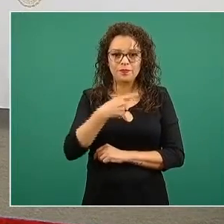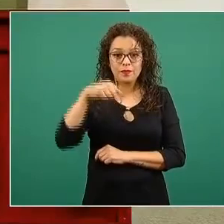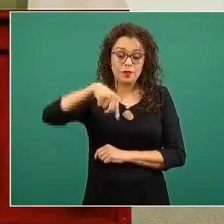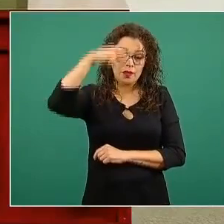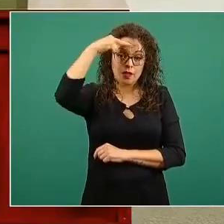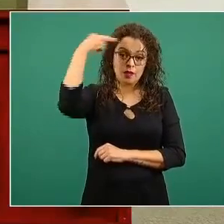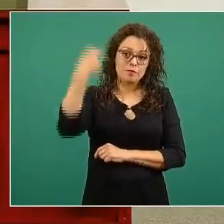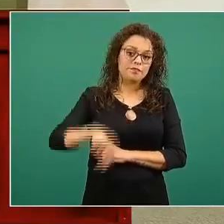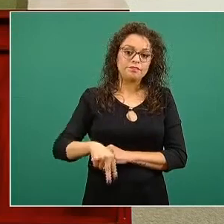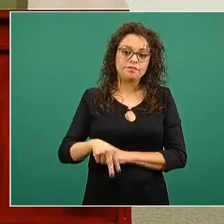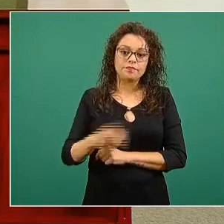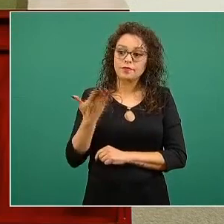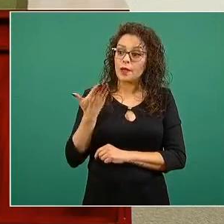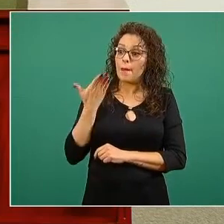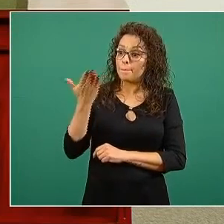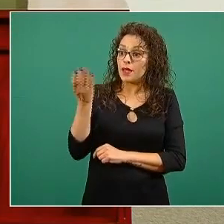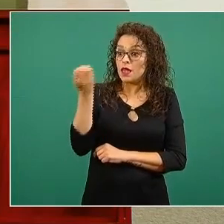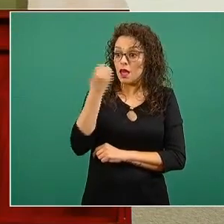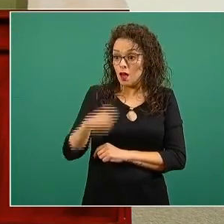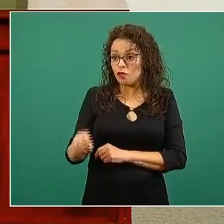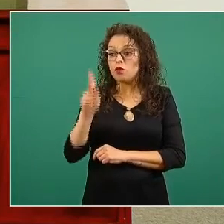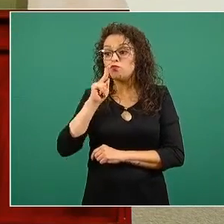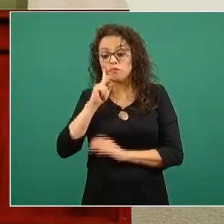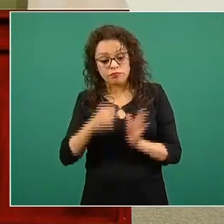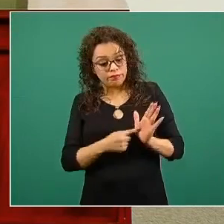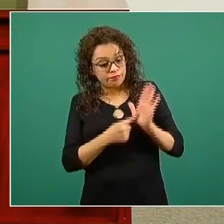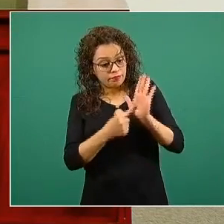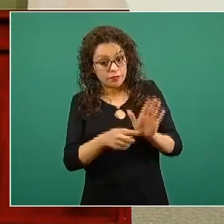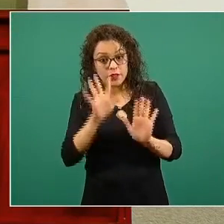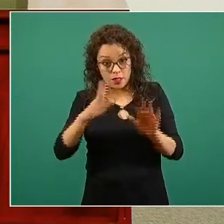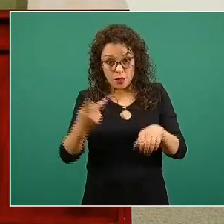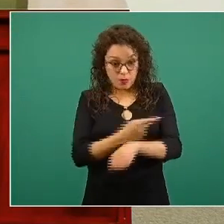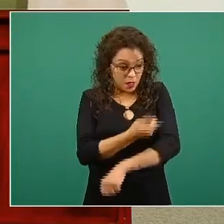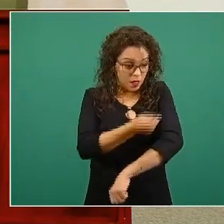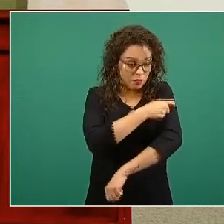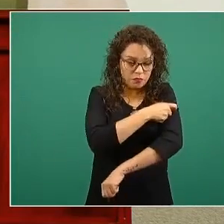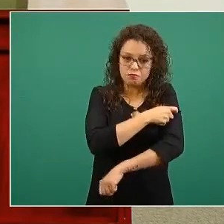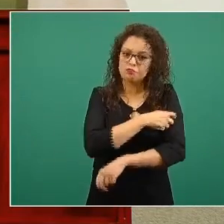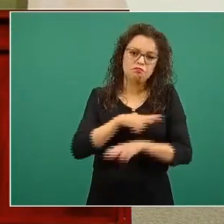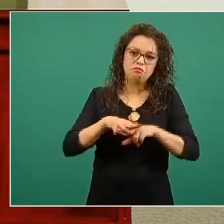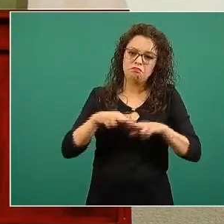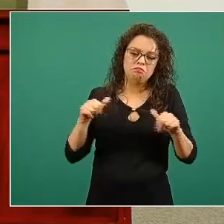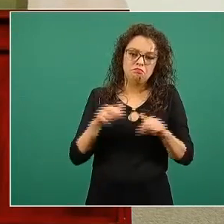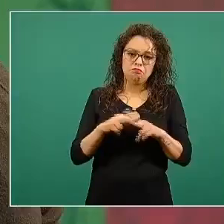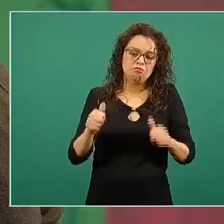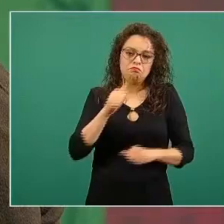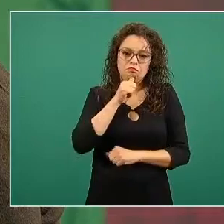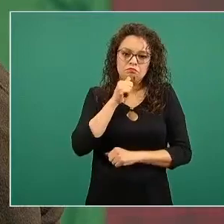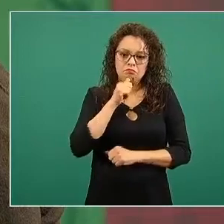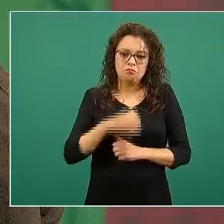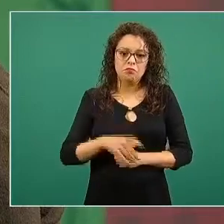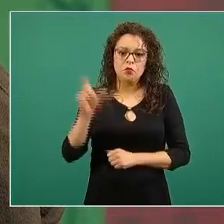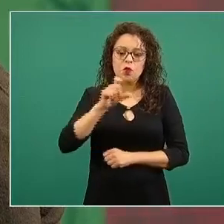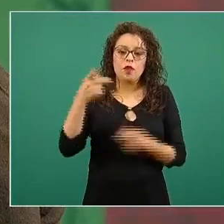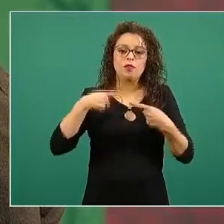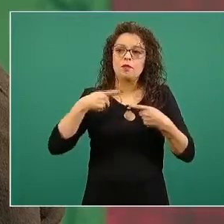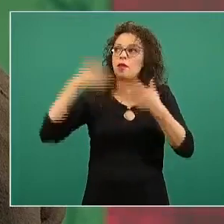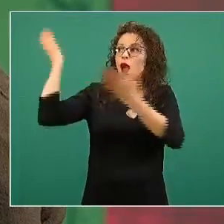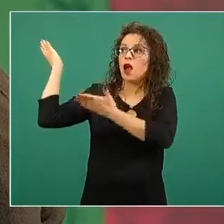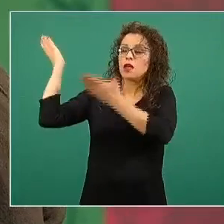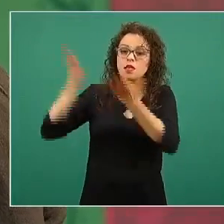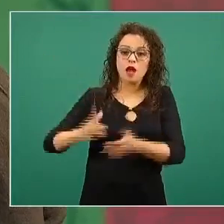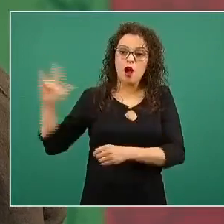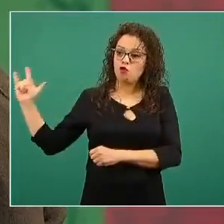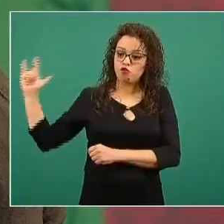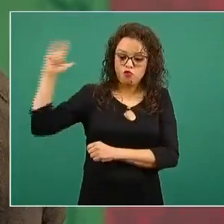no exige este comprobante de vacunación a ninguna persona que en su momento tenga que arribar al país,